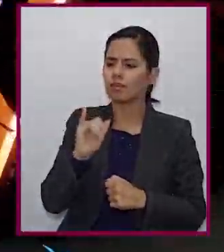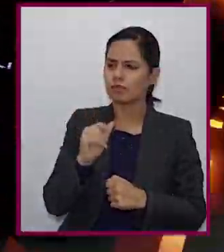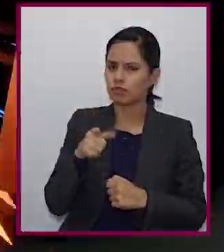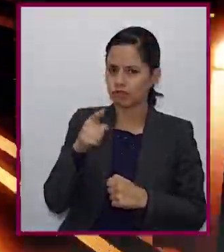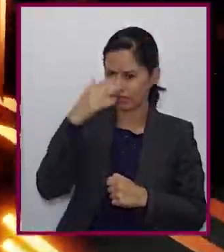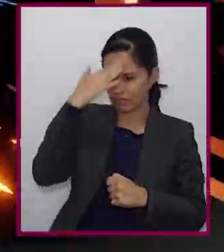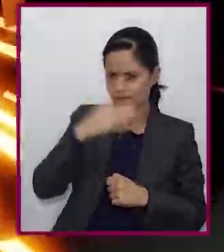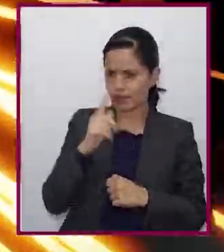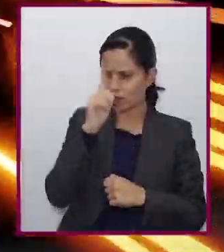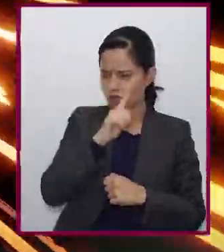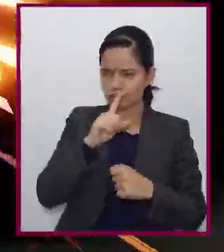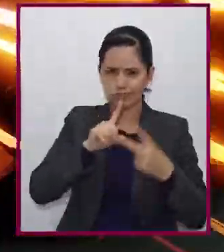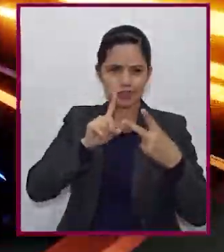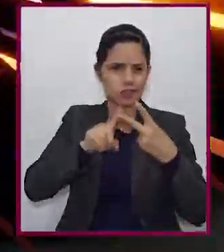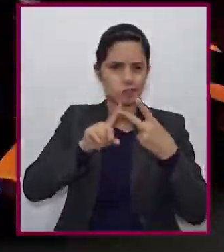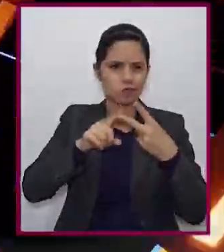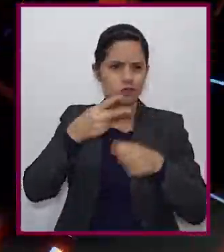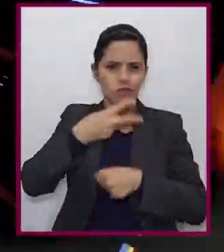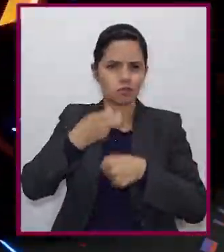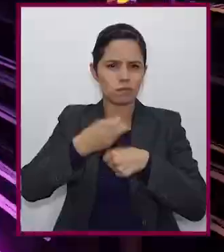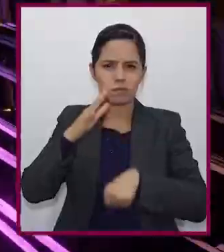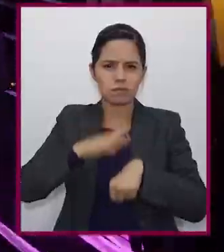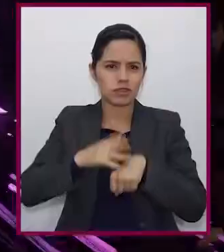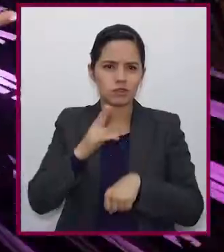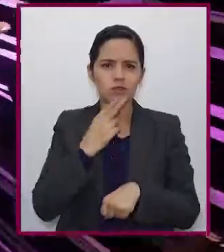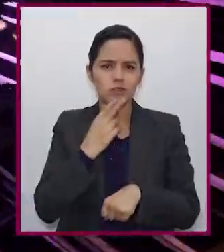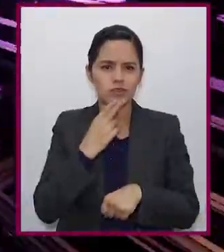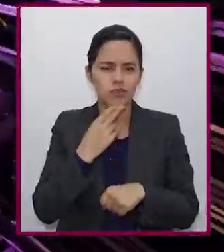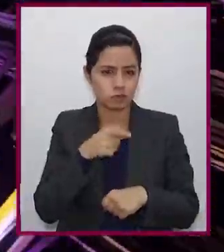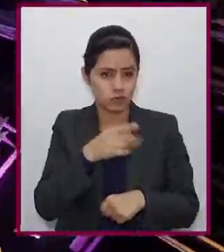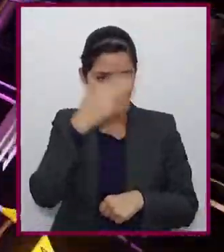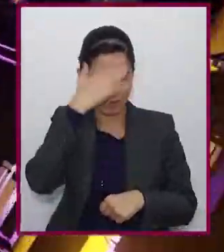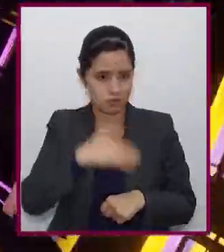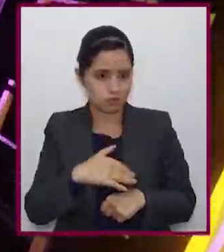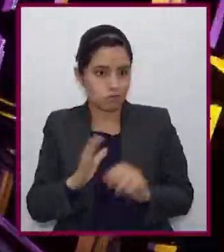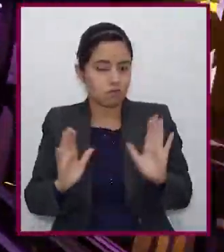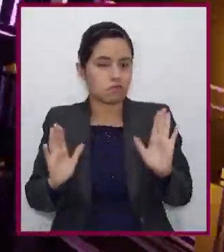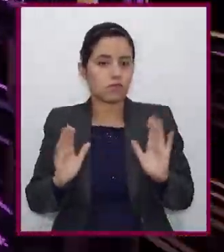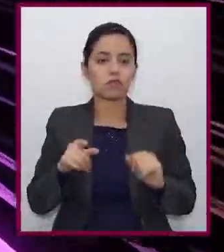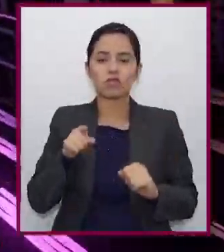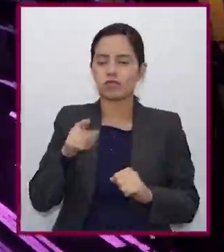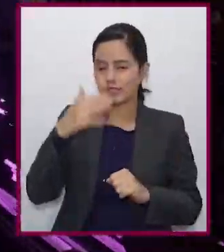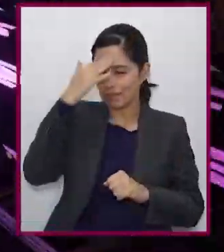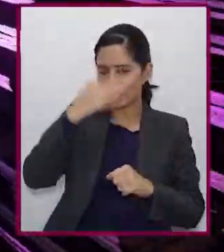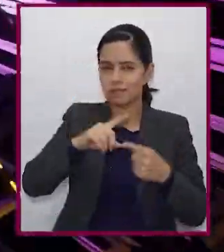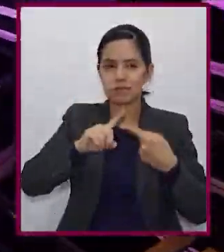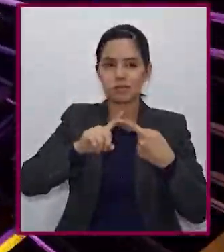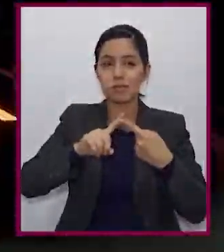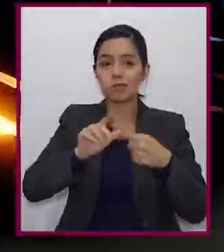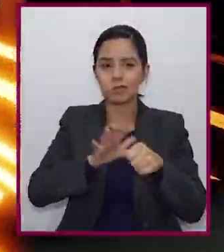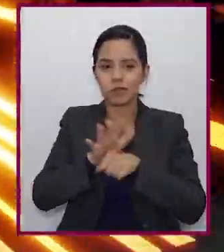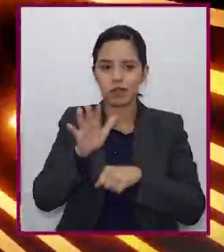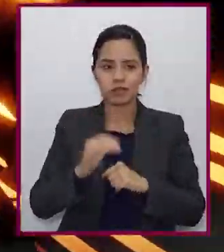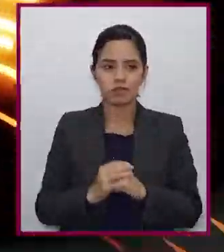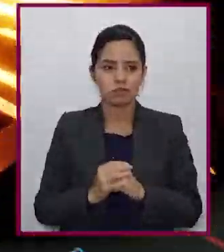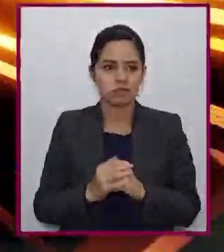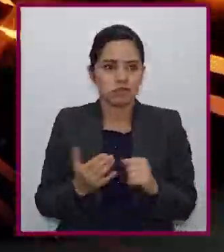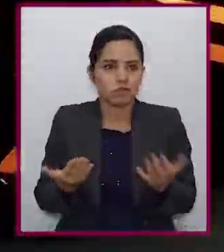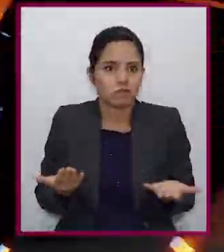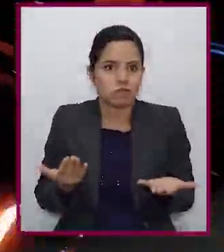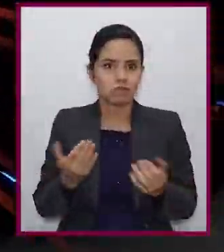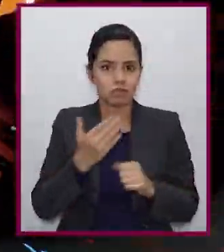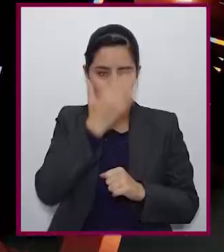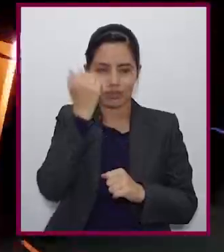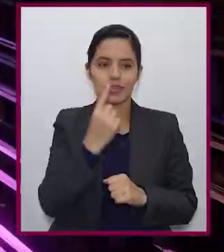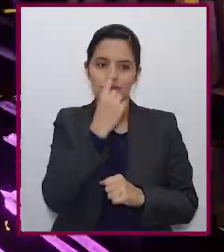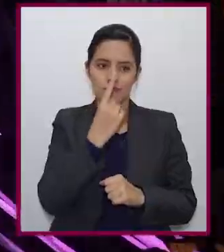es el segundo lenguaje de programación más usado en el mundo? No lo sé, Axel, pero ¿tú sabes cuál es el que está en primer lugar? No, Gaby. ¿Por